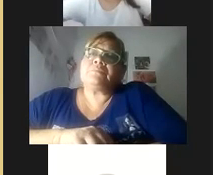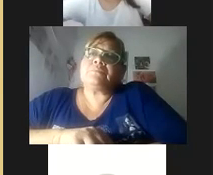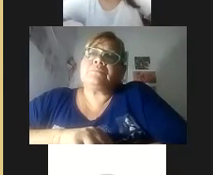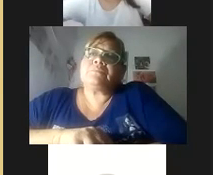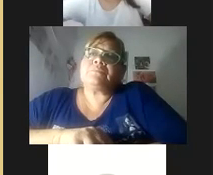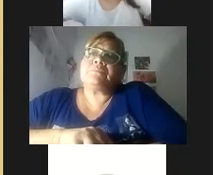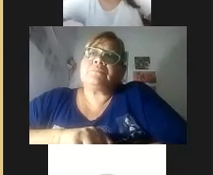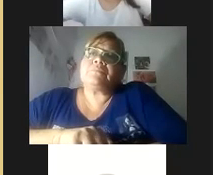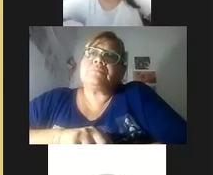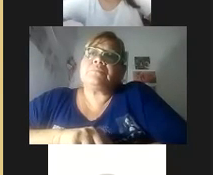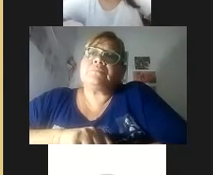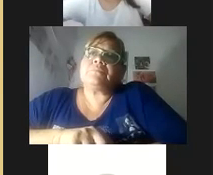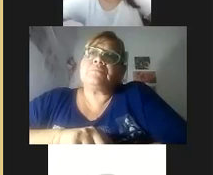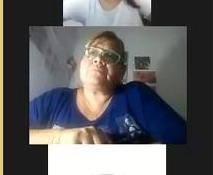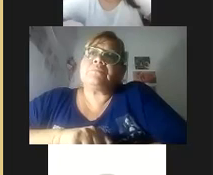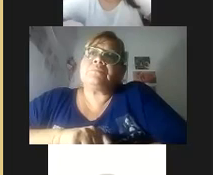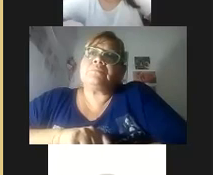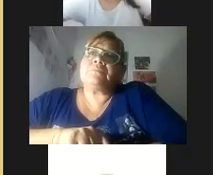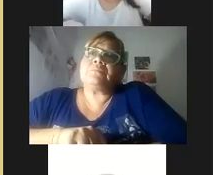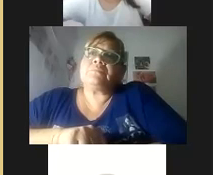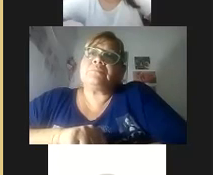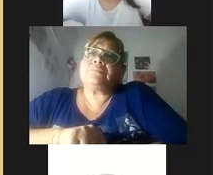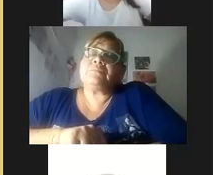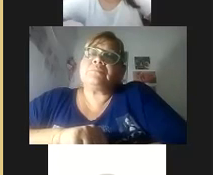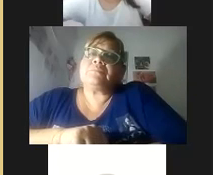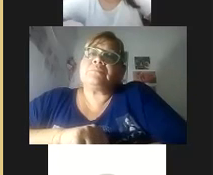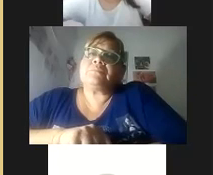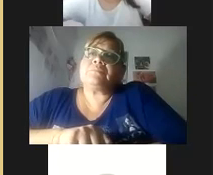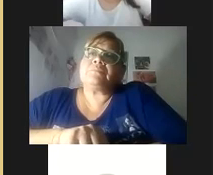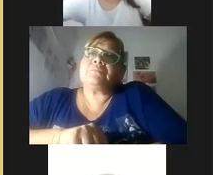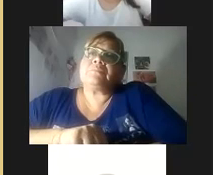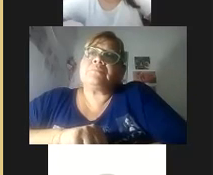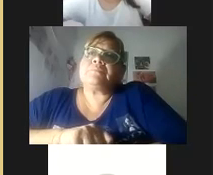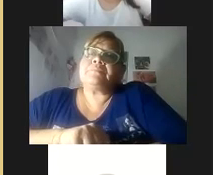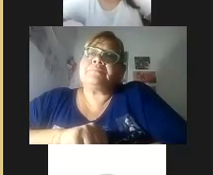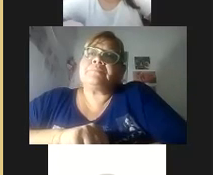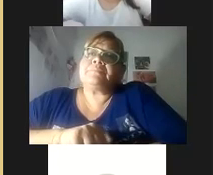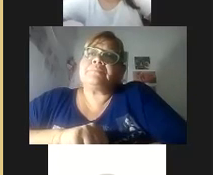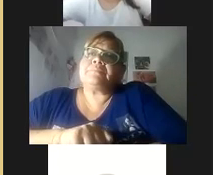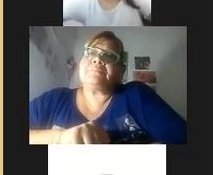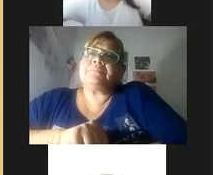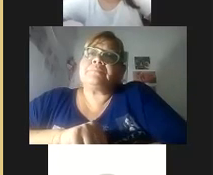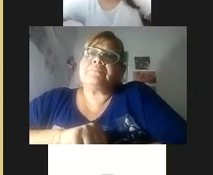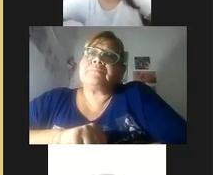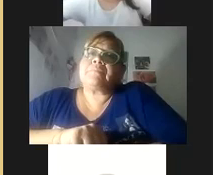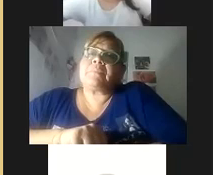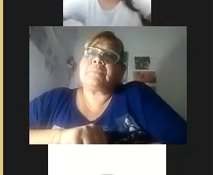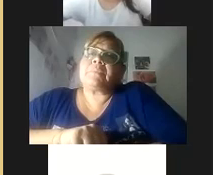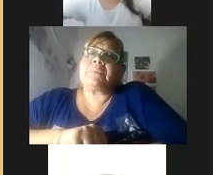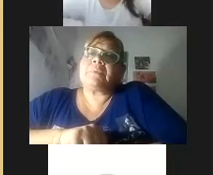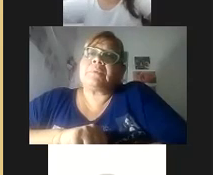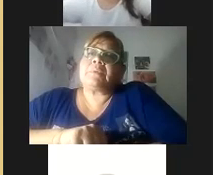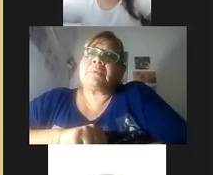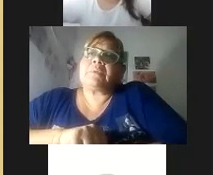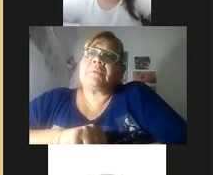una menor cantidad de glóbulos rojos? Una pregunta, yo les tiro, a ver, piénsalo un poquito, a ver qué pueden sacar